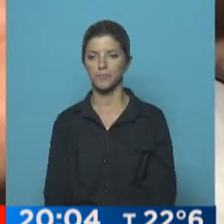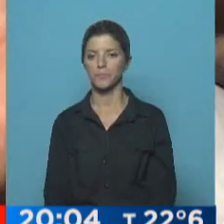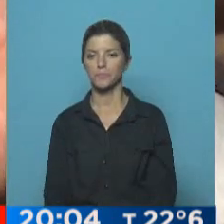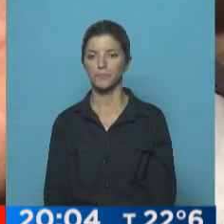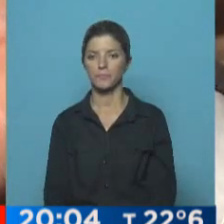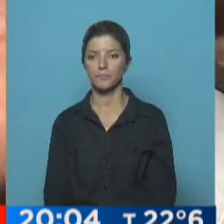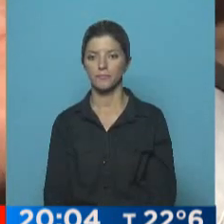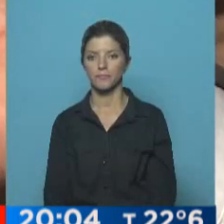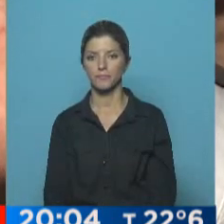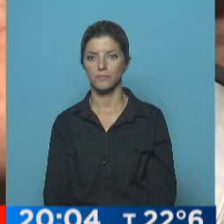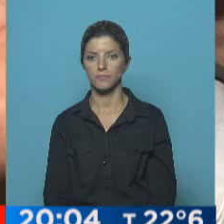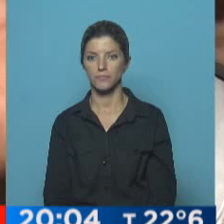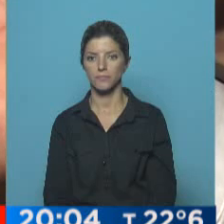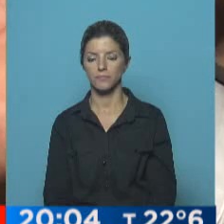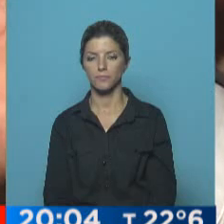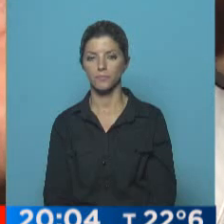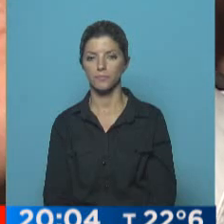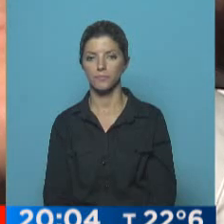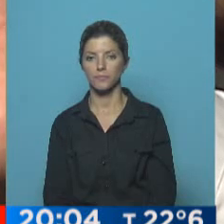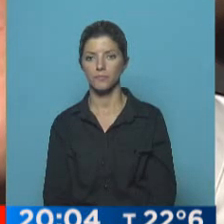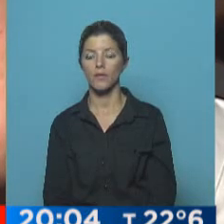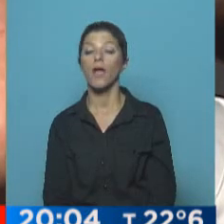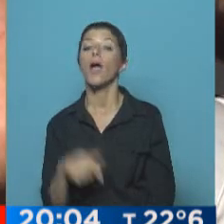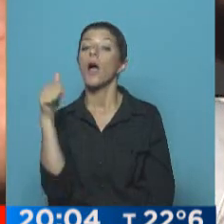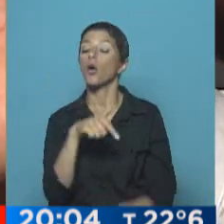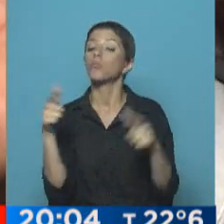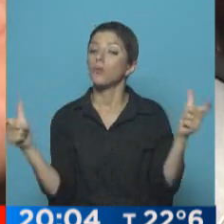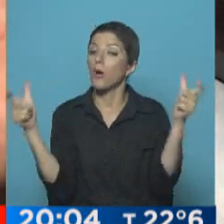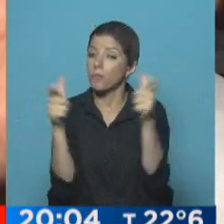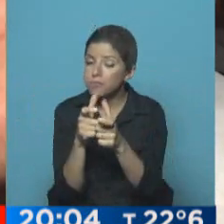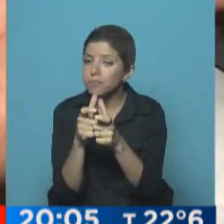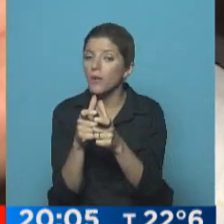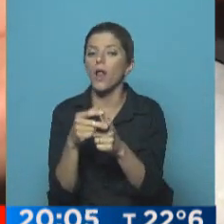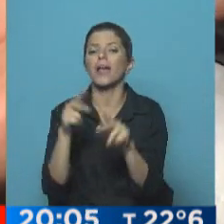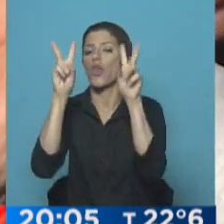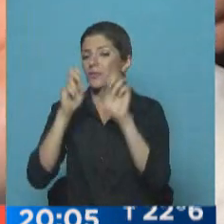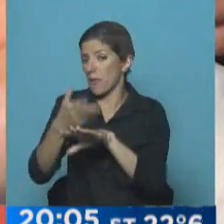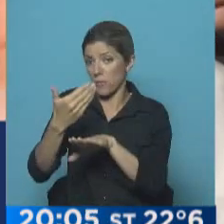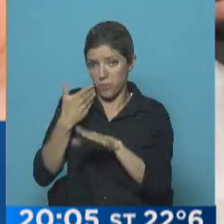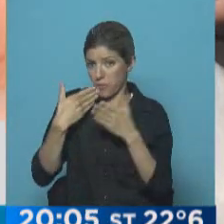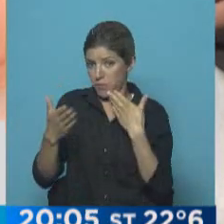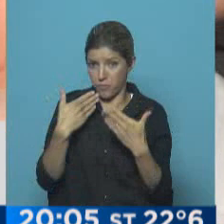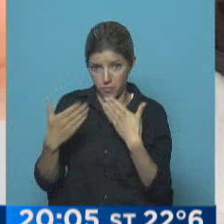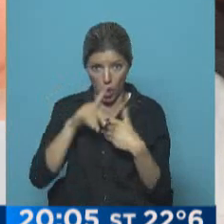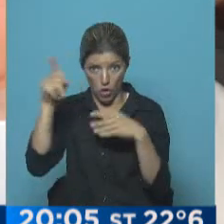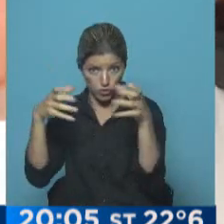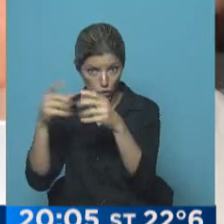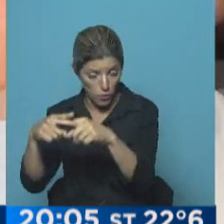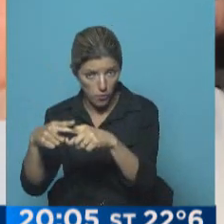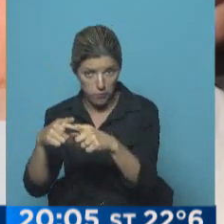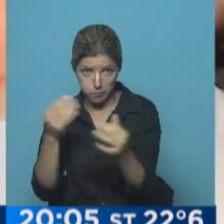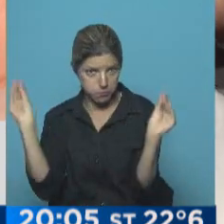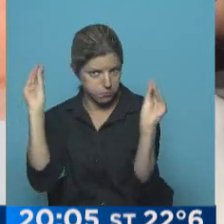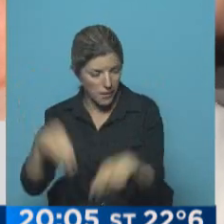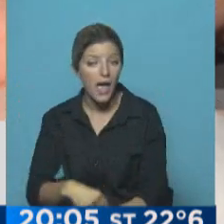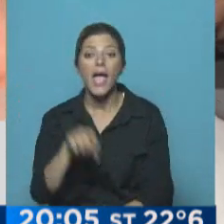es una sesión donde no aceptó consensuar los temas que íbamos a tratar con los demás bloques, sino que iba a poner